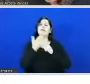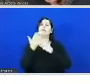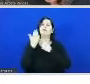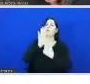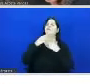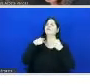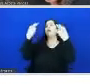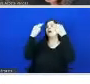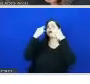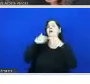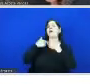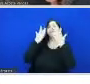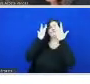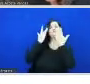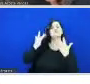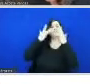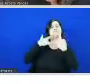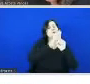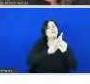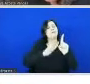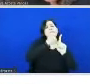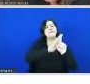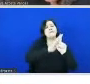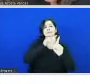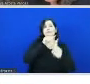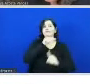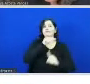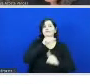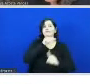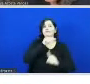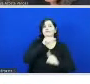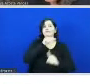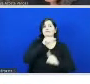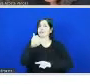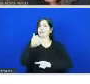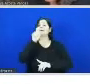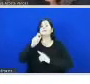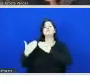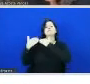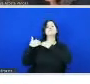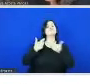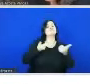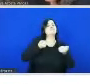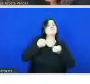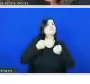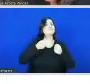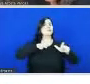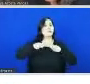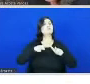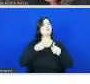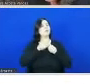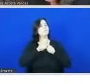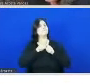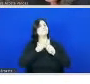lo tanto, estamos viendo organización de mujeres defensoras de derechos de personas migrantes, sobre todo defensoras del derecho a la